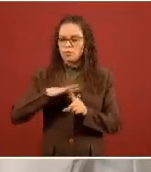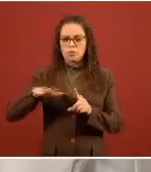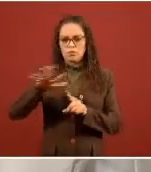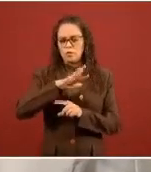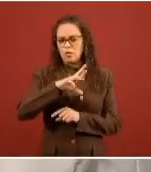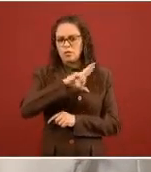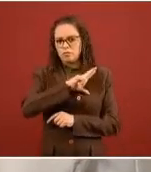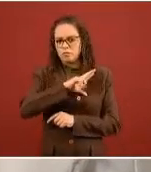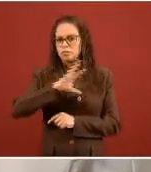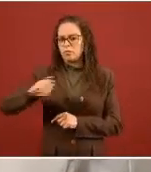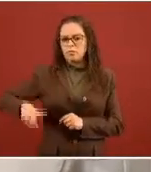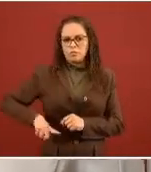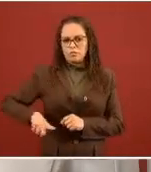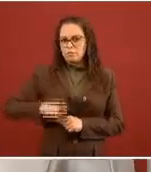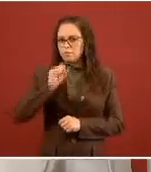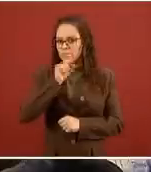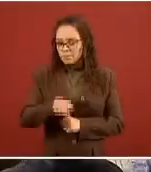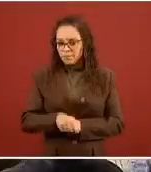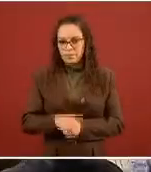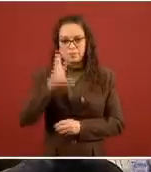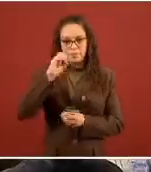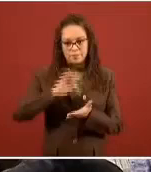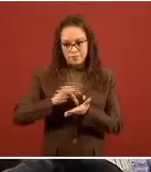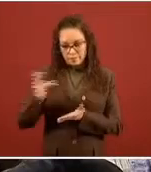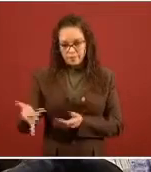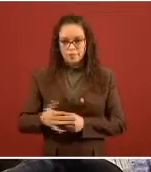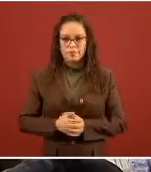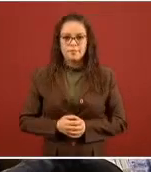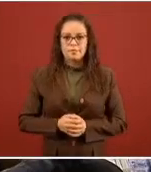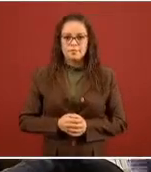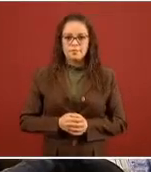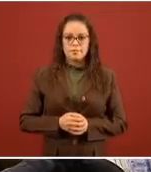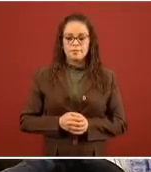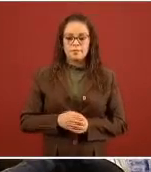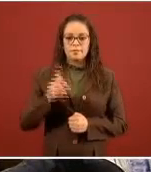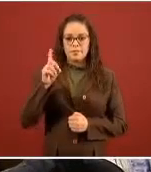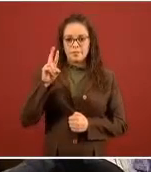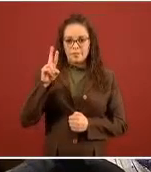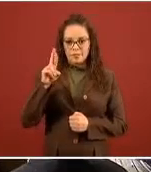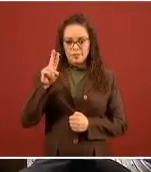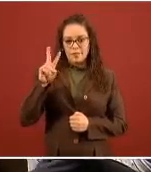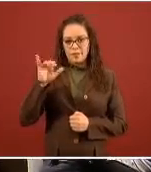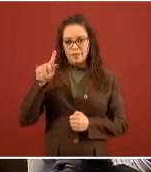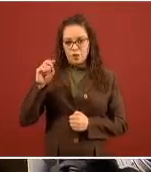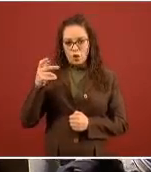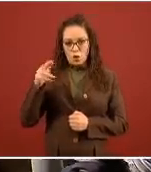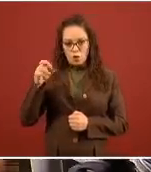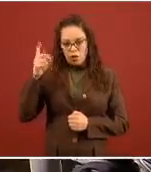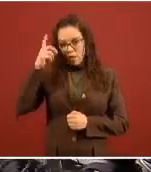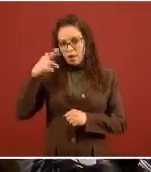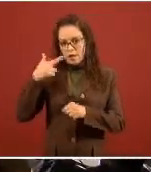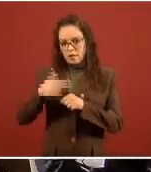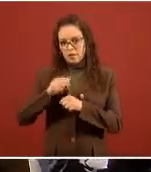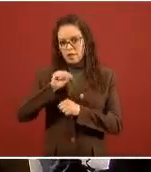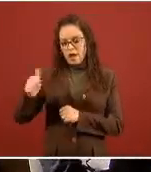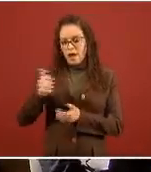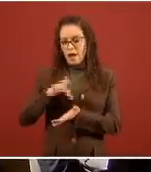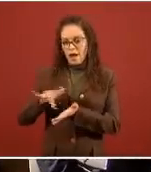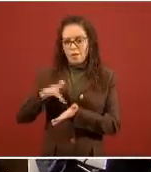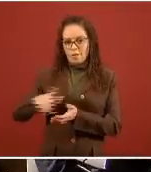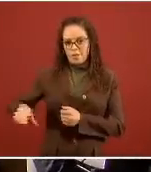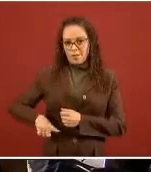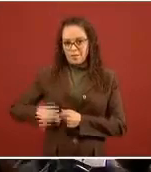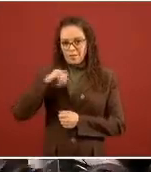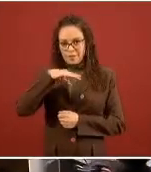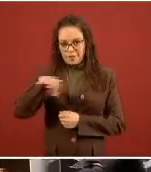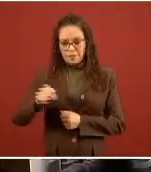públicos como privados. Muchas gracias. Gracias, doctor Víctor Hugo Borja, director de prestaciones médicas del IMSS. Ángeles Cruz, del